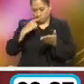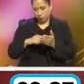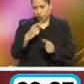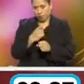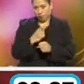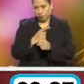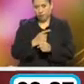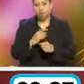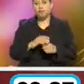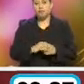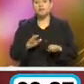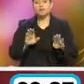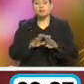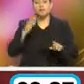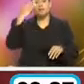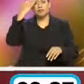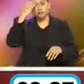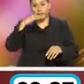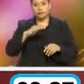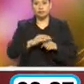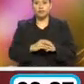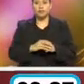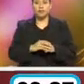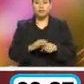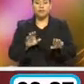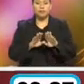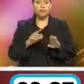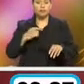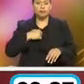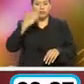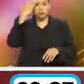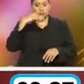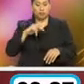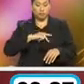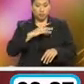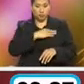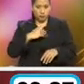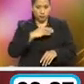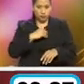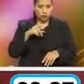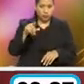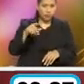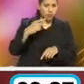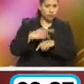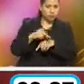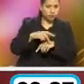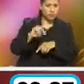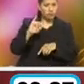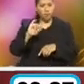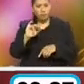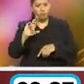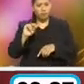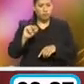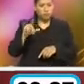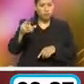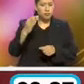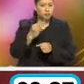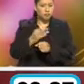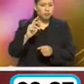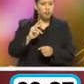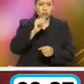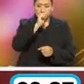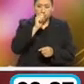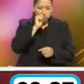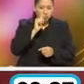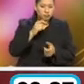primero es cómo saber, ¿no? La pregunta es cómo saber si nuestros hijos están en contacto o están dependientes de esto.